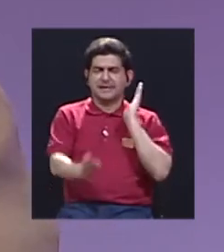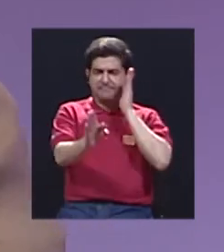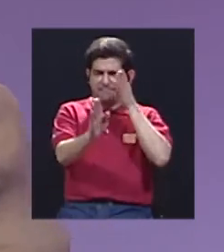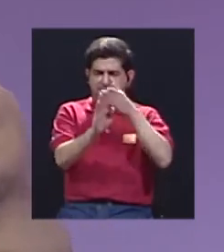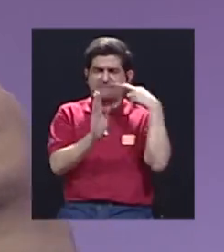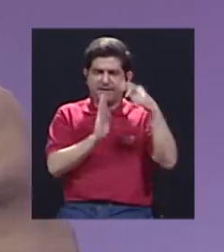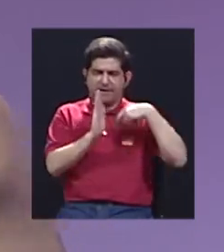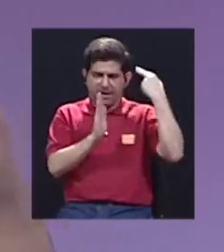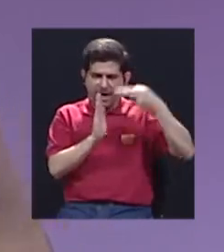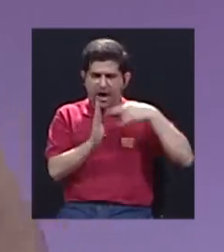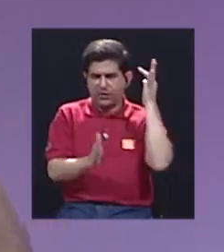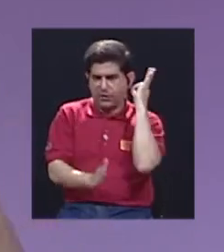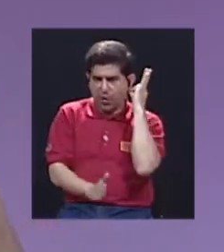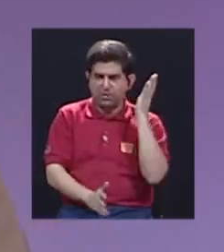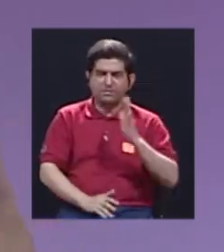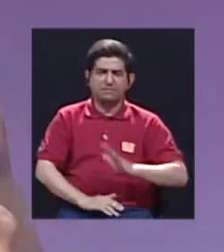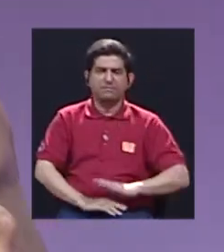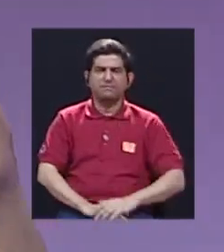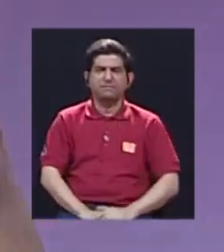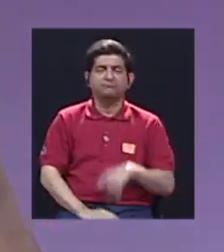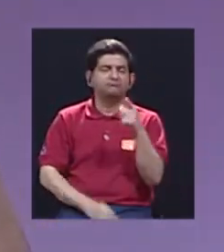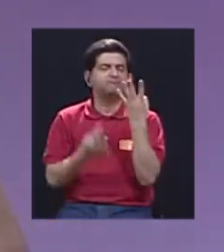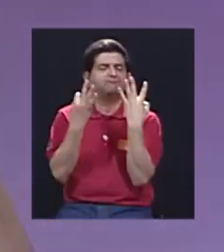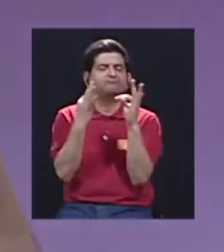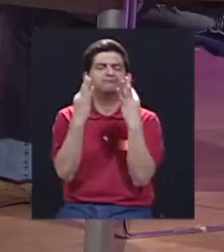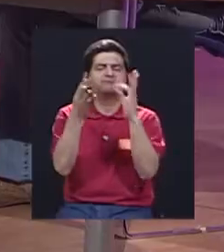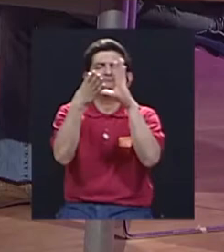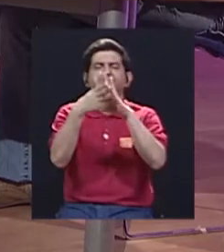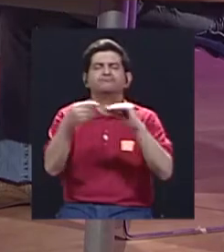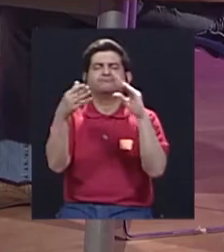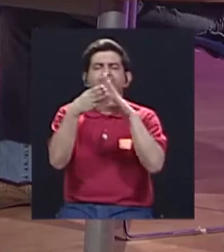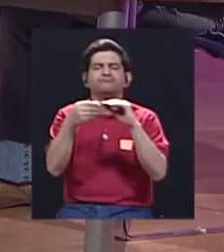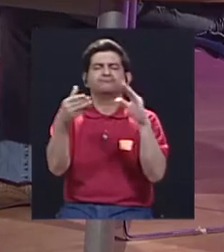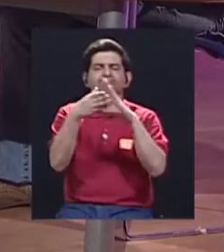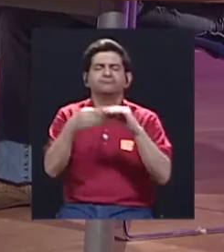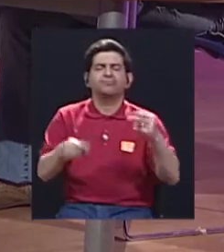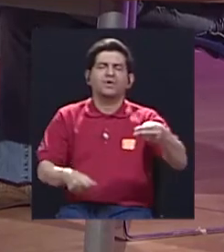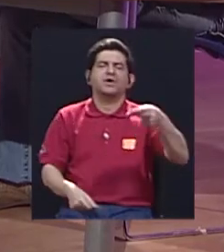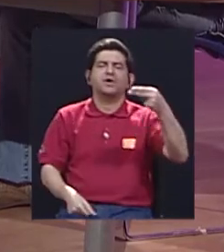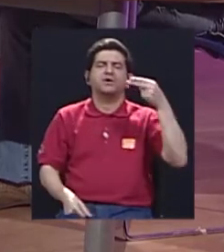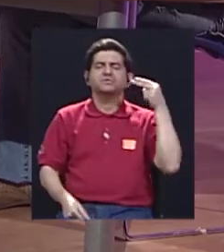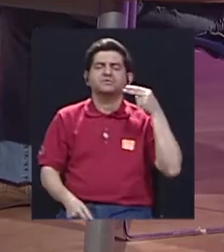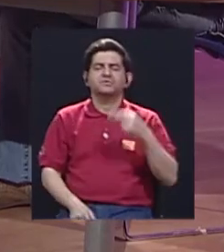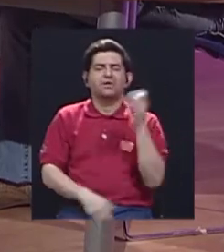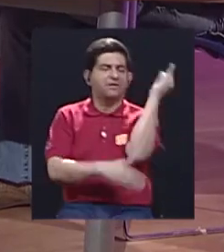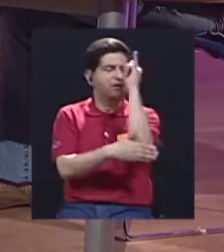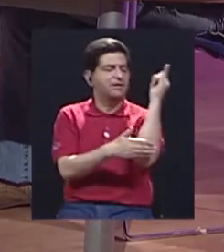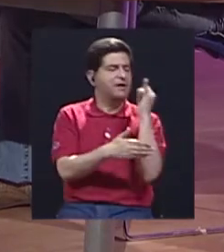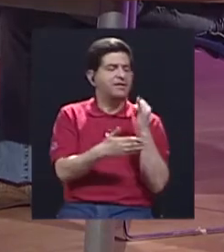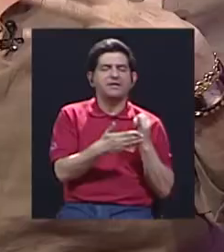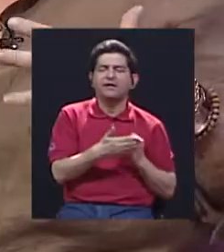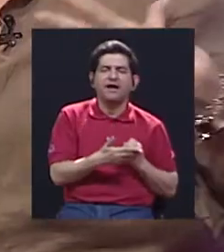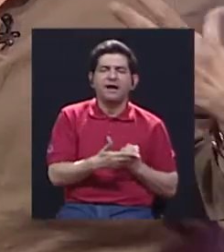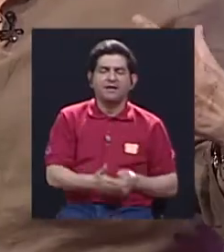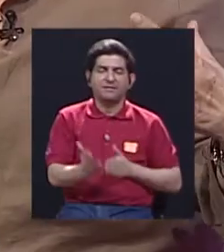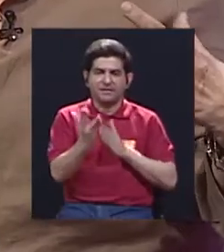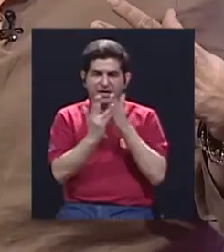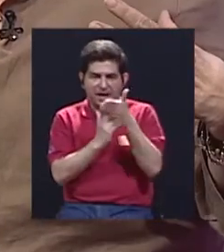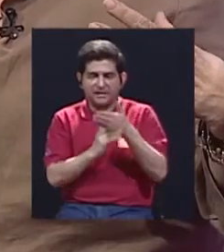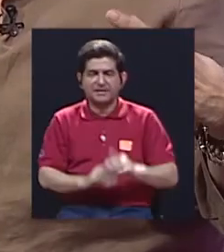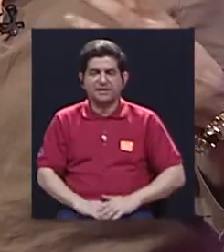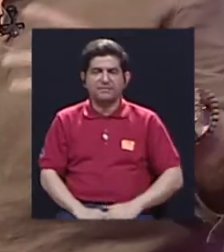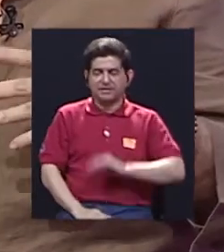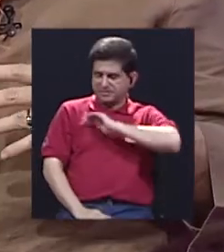su papel de mujer, quiso narrar la historia del arte a través del seno